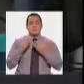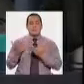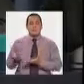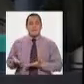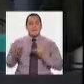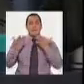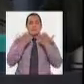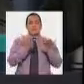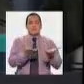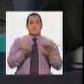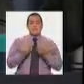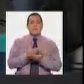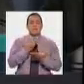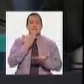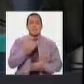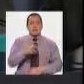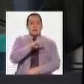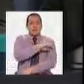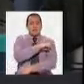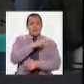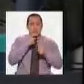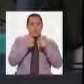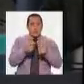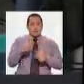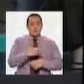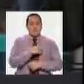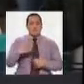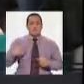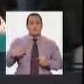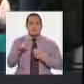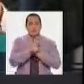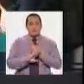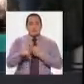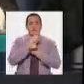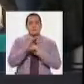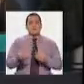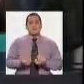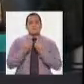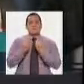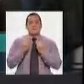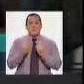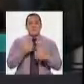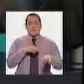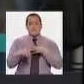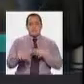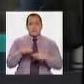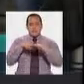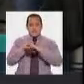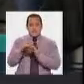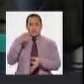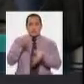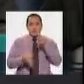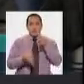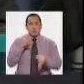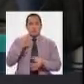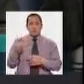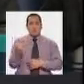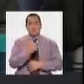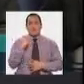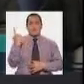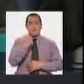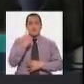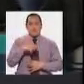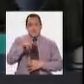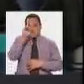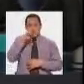remitidas a la Procuraduría del Ministerio de Defensa para que pudieran ser empleadas en el juicio nacional. Y